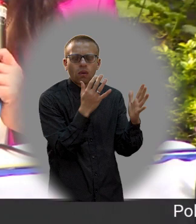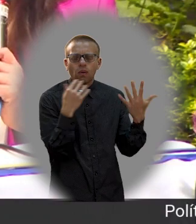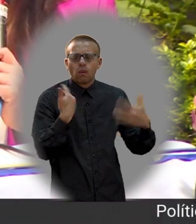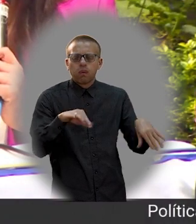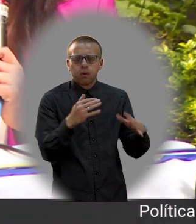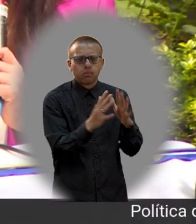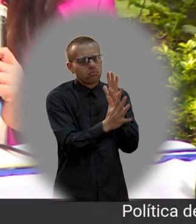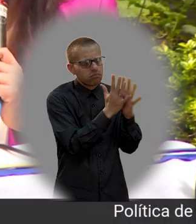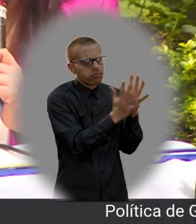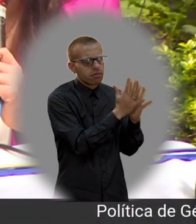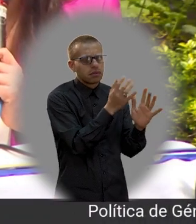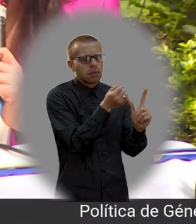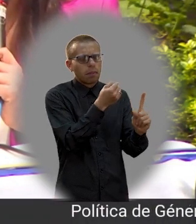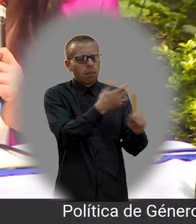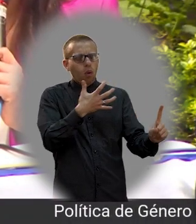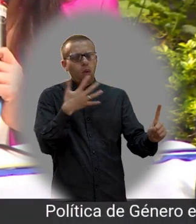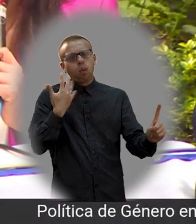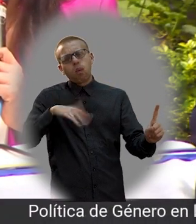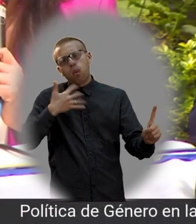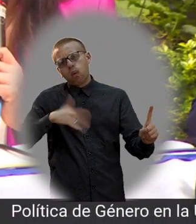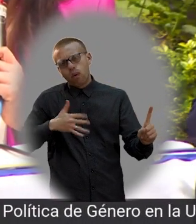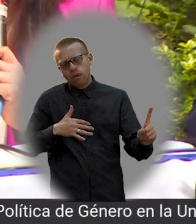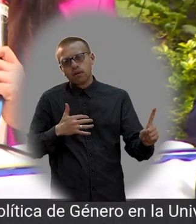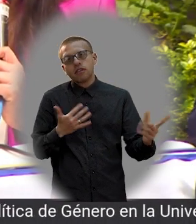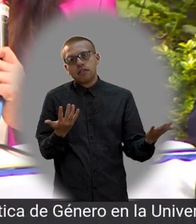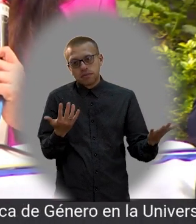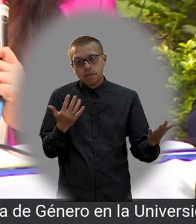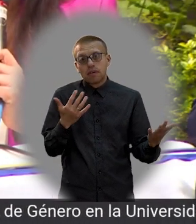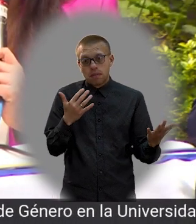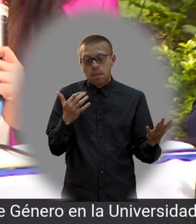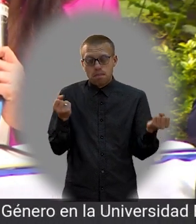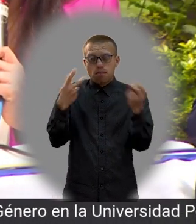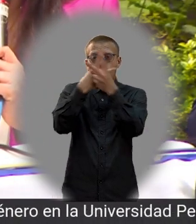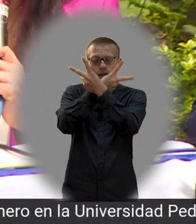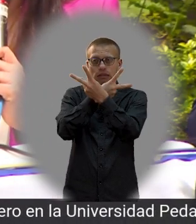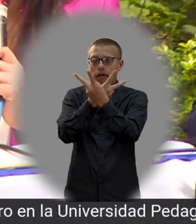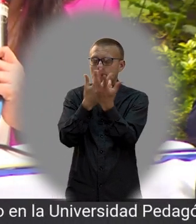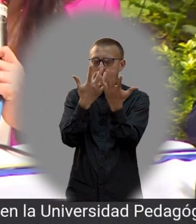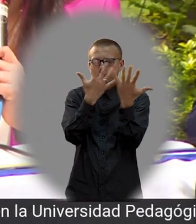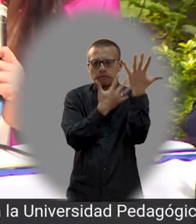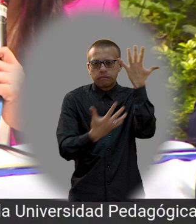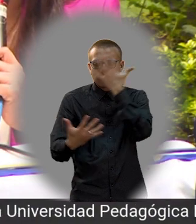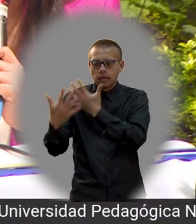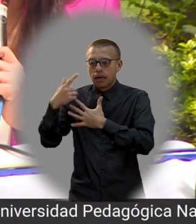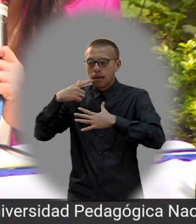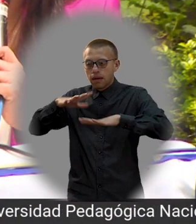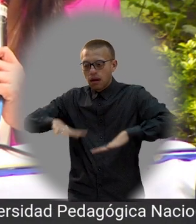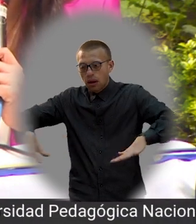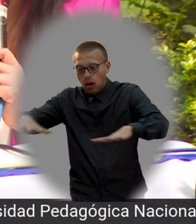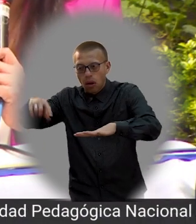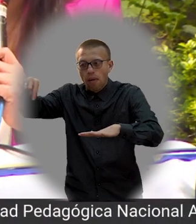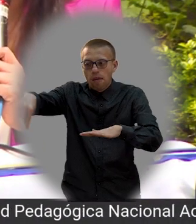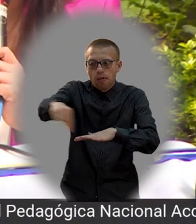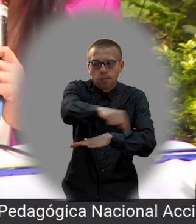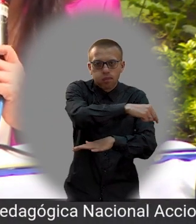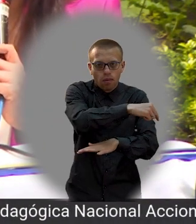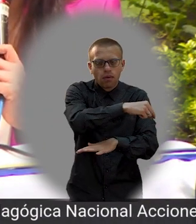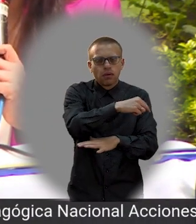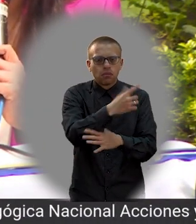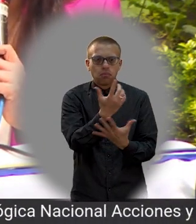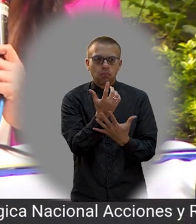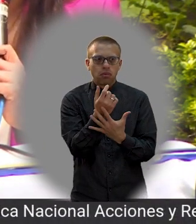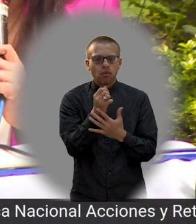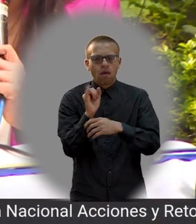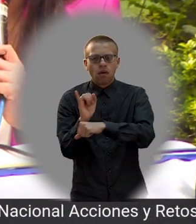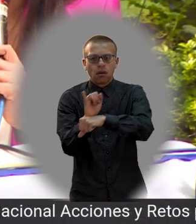impactantes, no solamente sobre las violencias que ocurren en los campus, sino también sobre la forma como las instituciones responden a esas